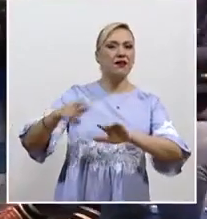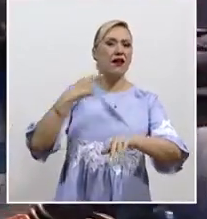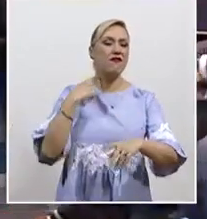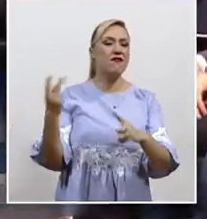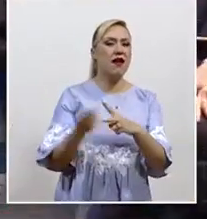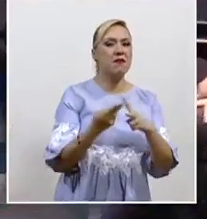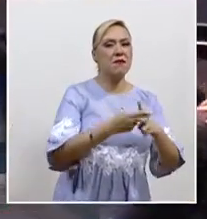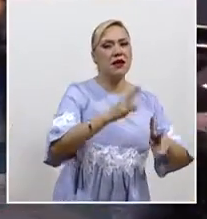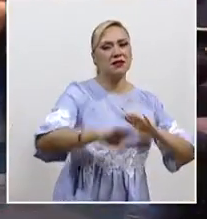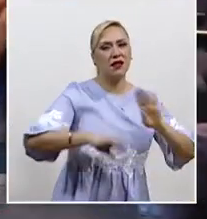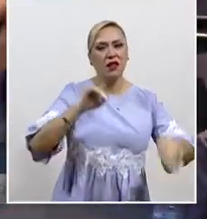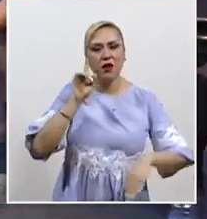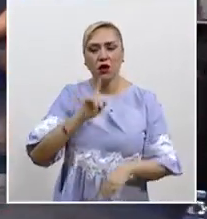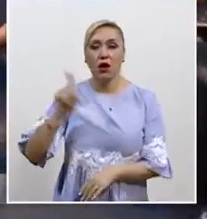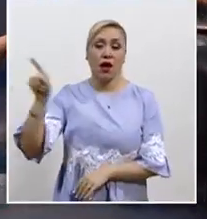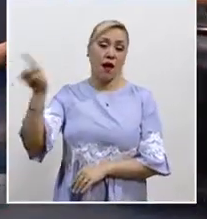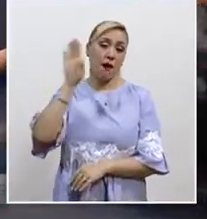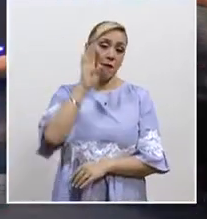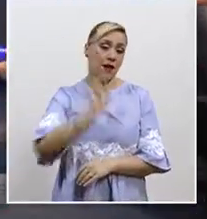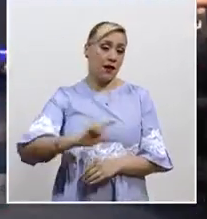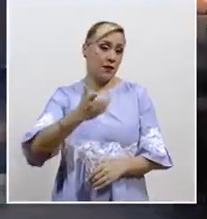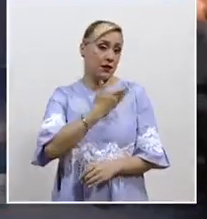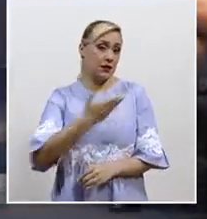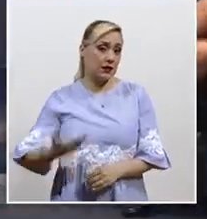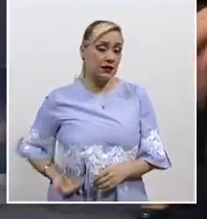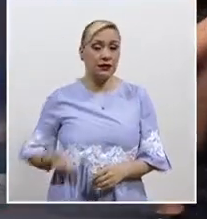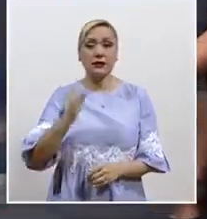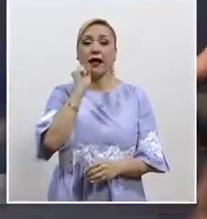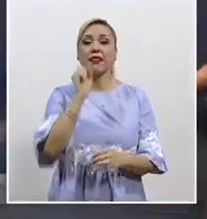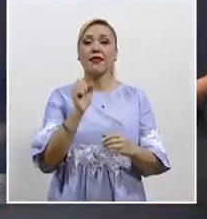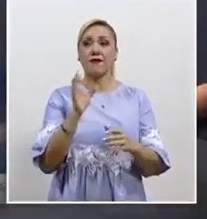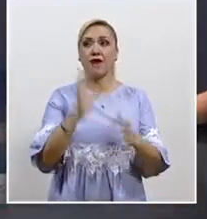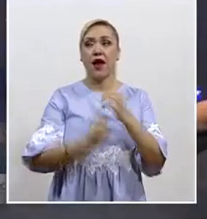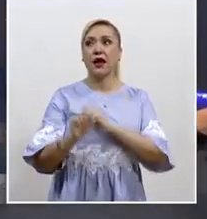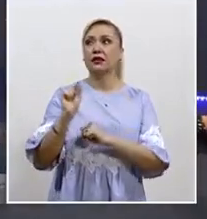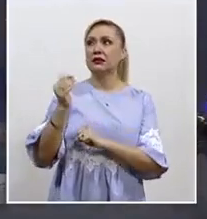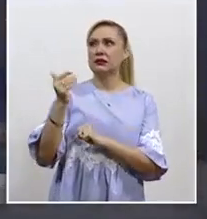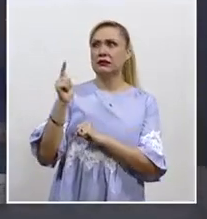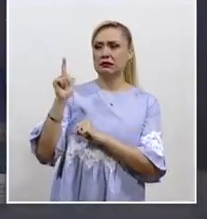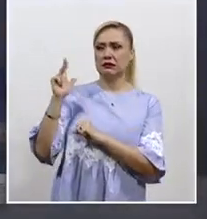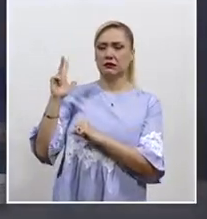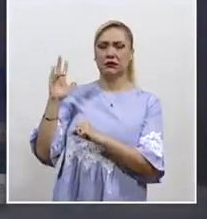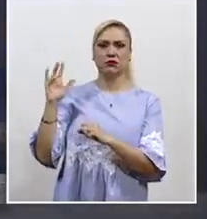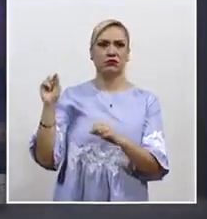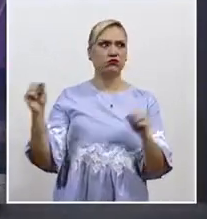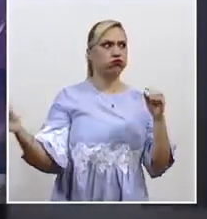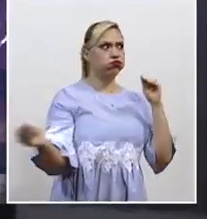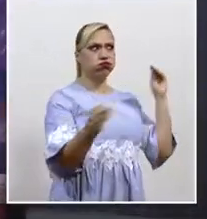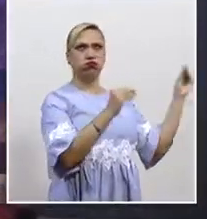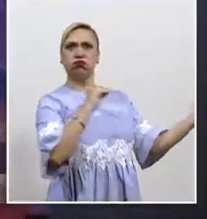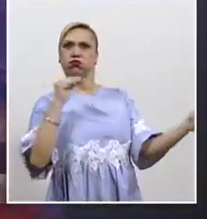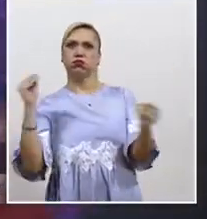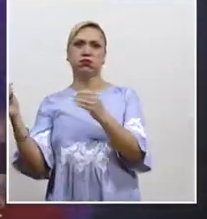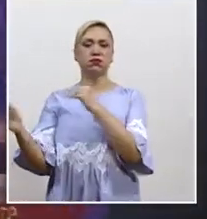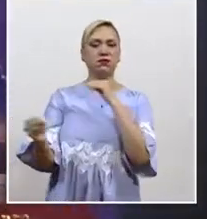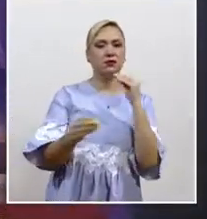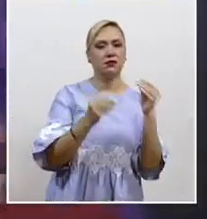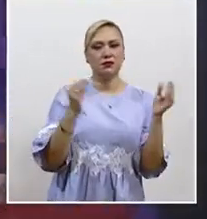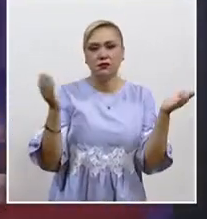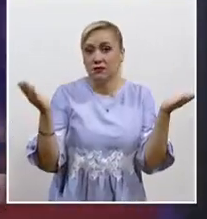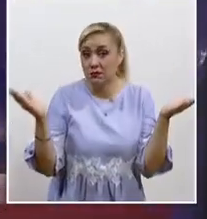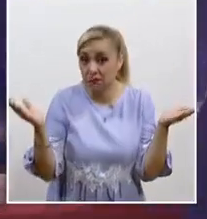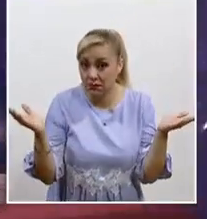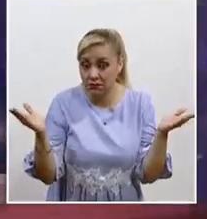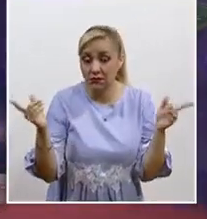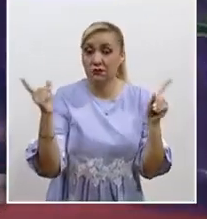señor ministro presidente de la suprema corte arturo saldívar hace unos días que fue objeto de debate y lo digo abiertamente hasta